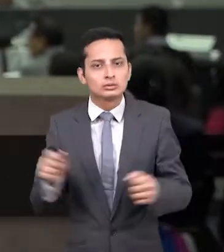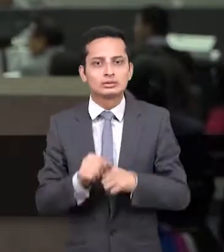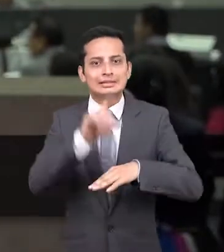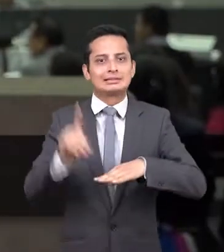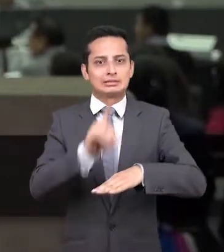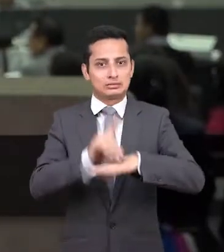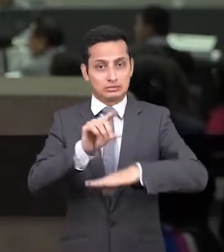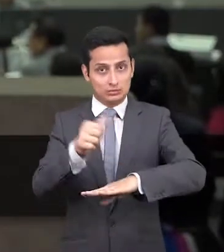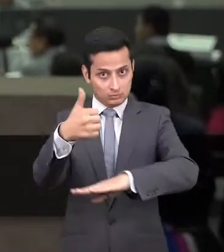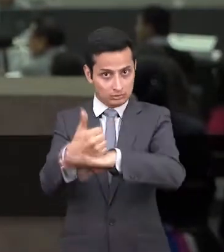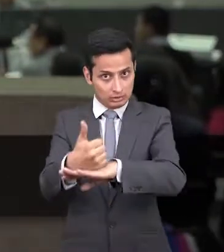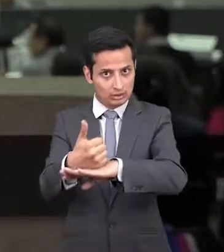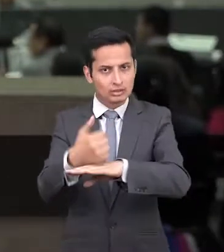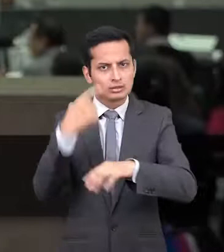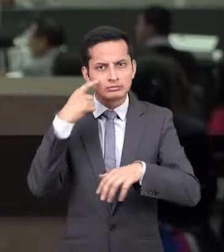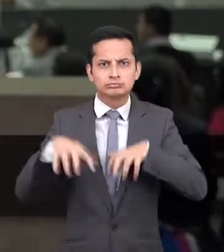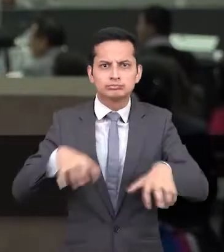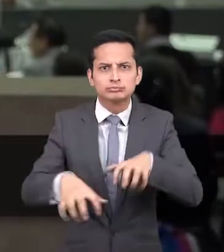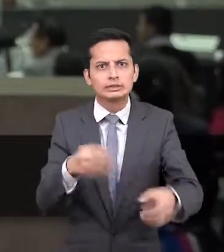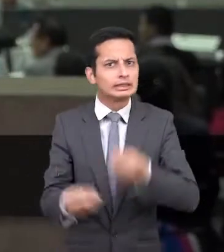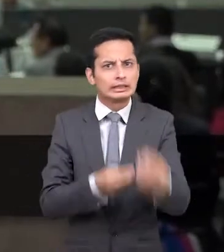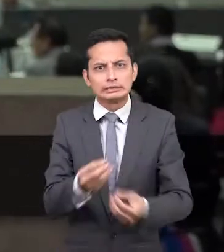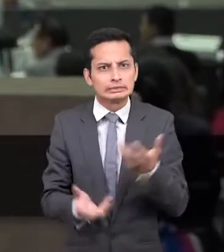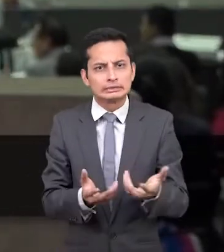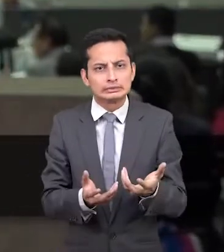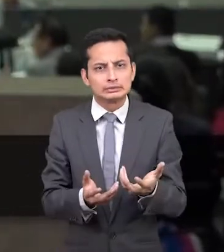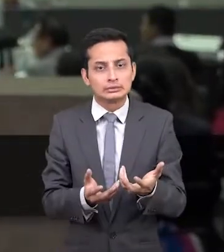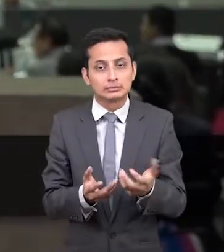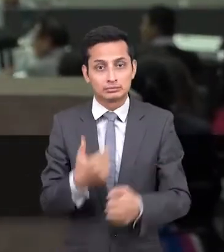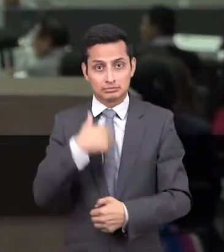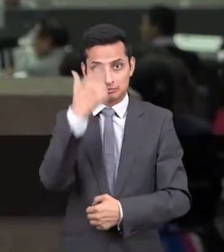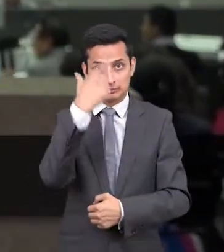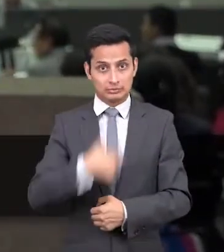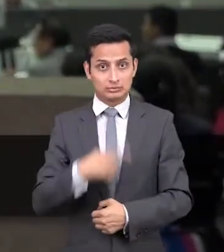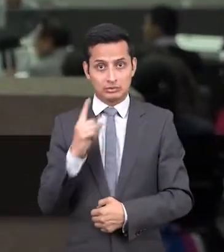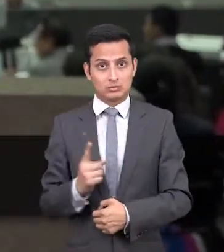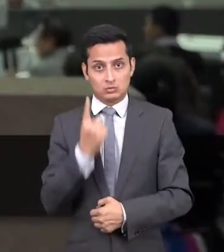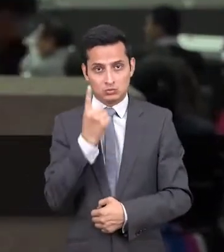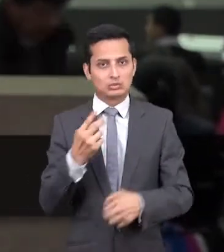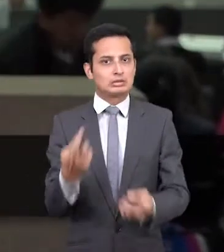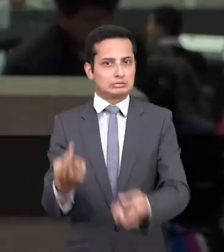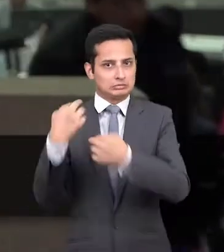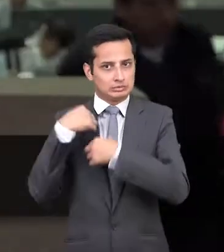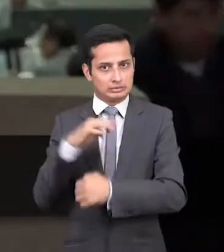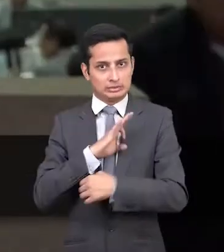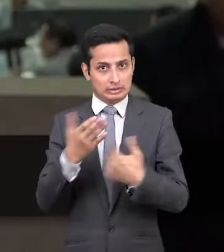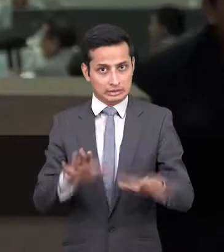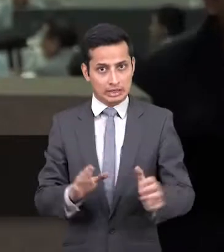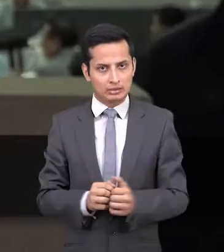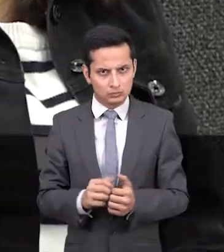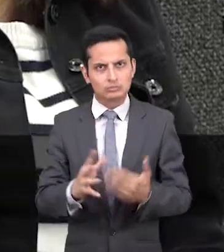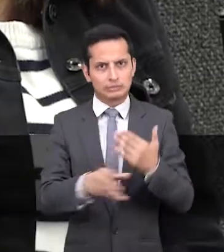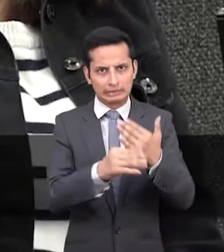a directores cuando tenemos que coordinar este tema que no sólo lo hace ya o el funcionario de la del área o la unidad